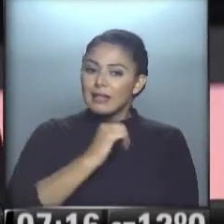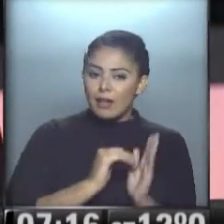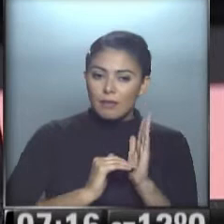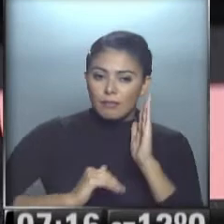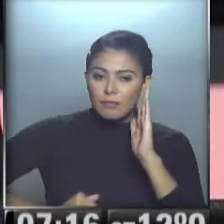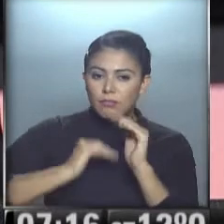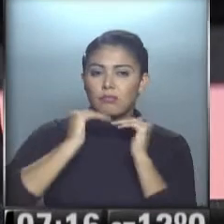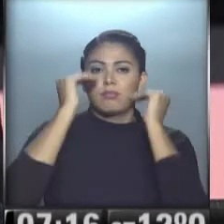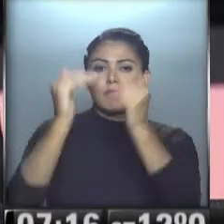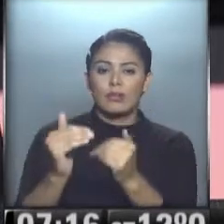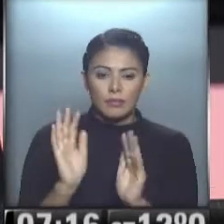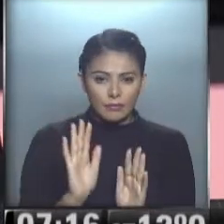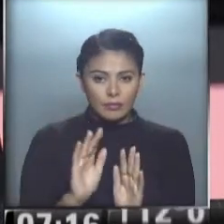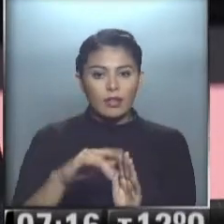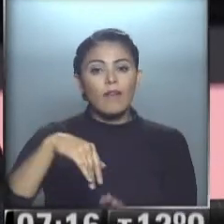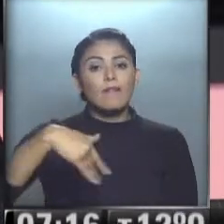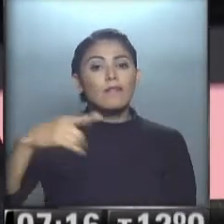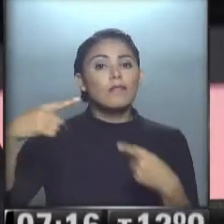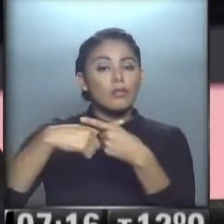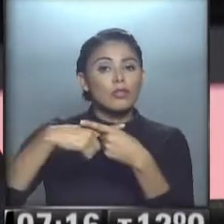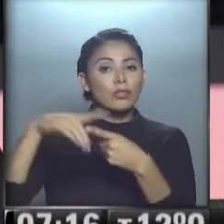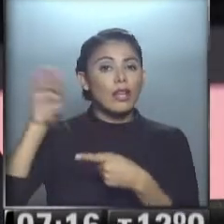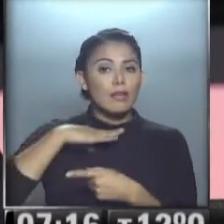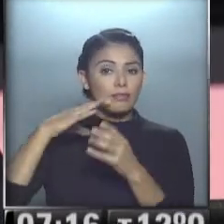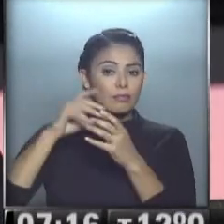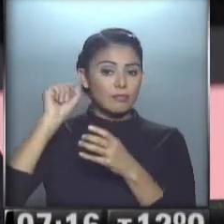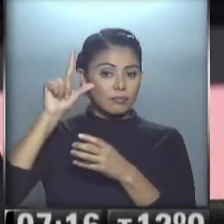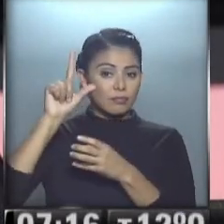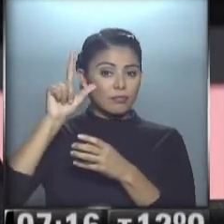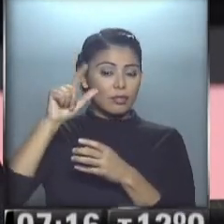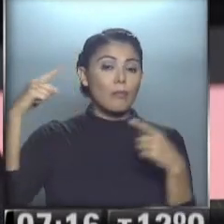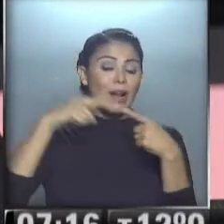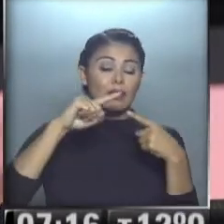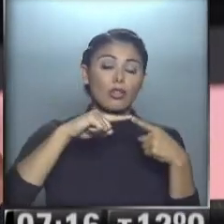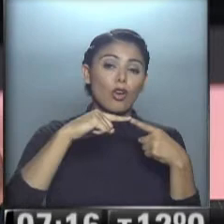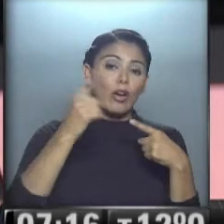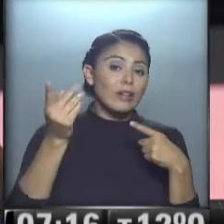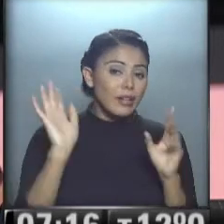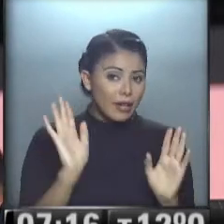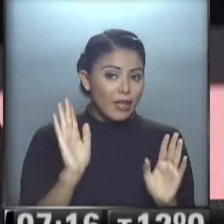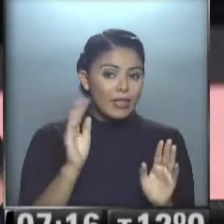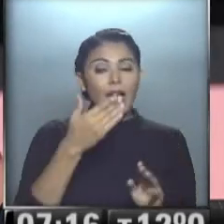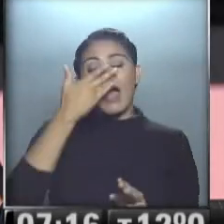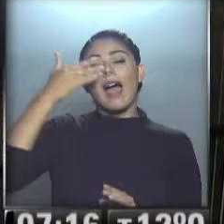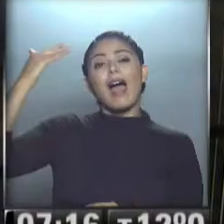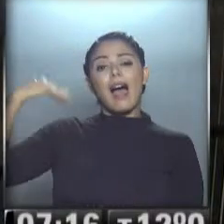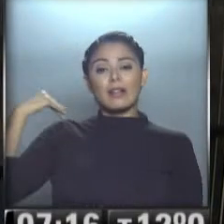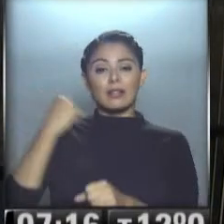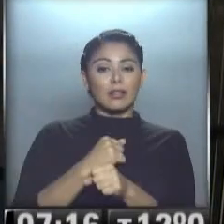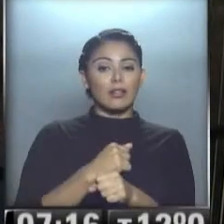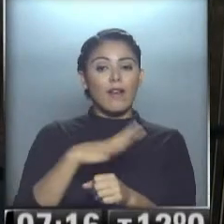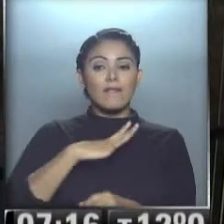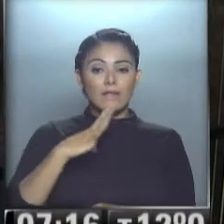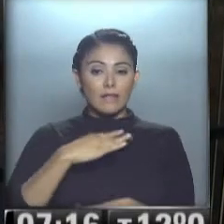pasar de etapa, tiene por delante al Santos Laguna de local en el partido de ida. Estos, sí, los anteriores todavía no jugaron el partido de